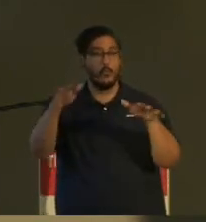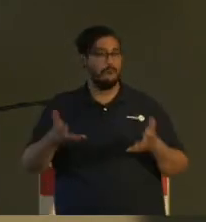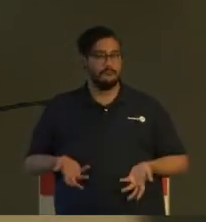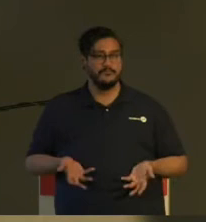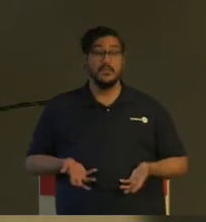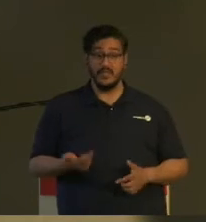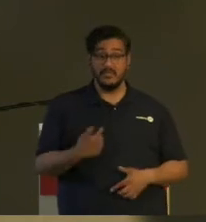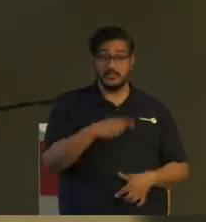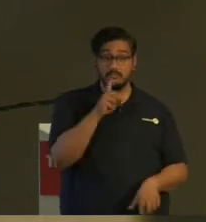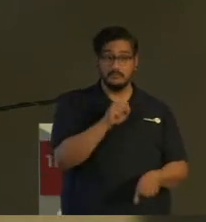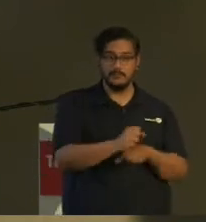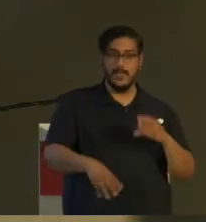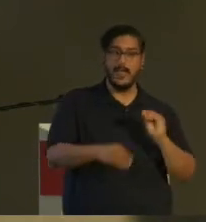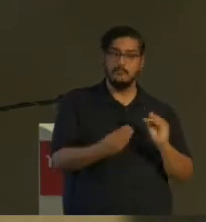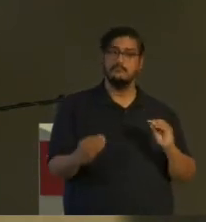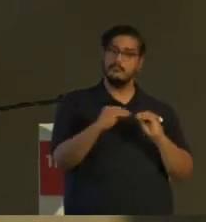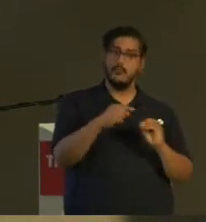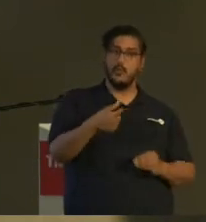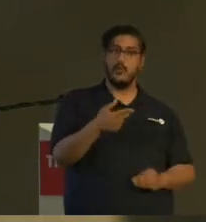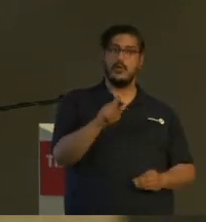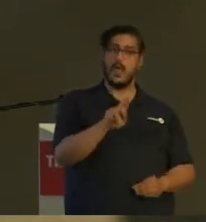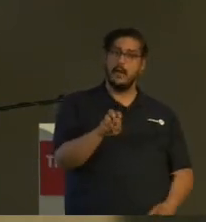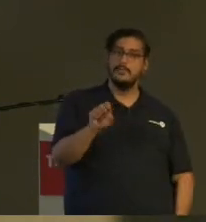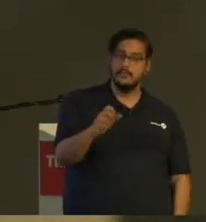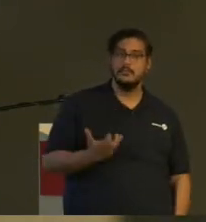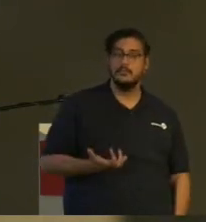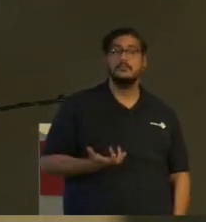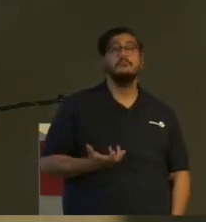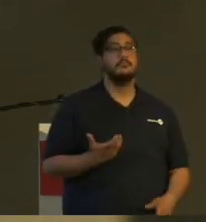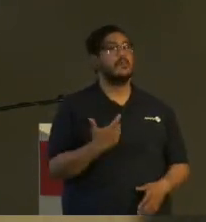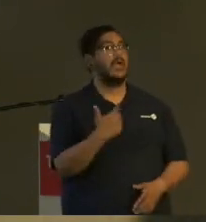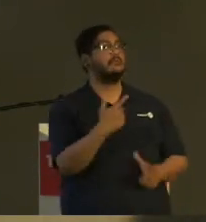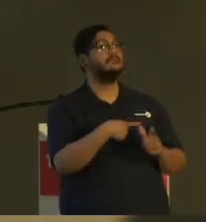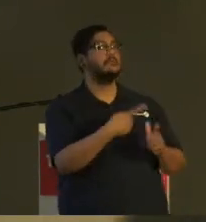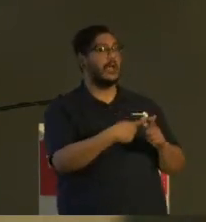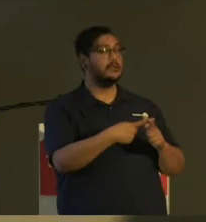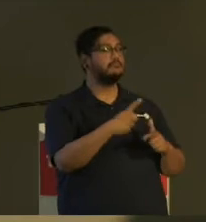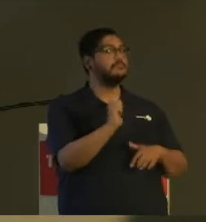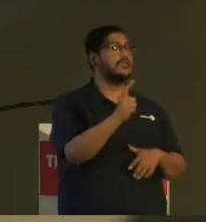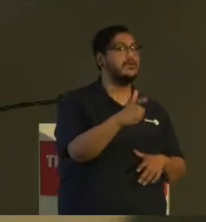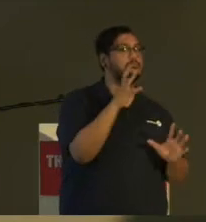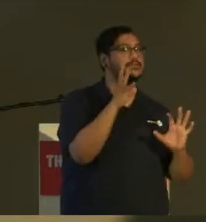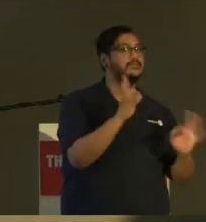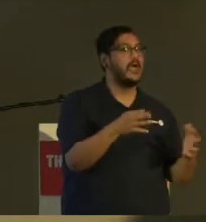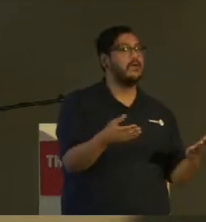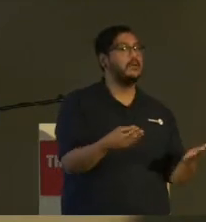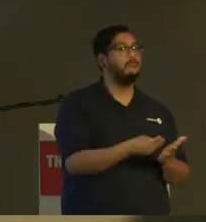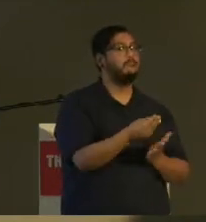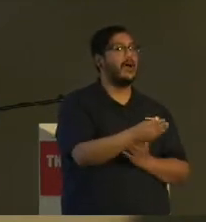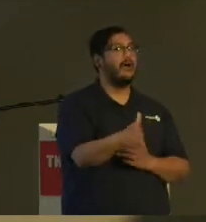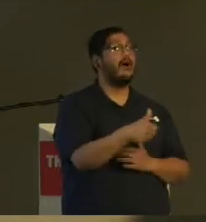guppies reales que fui comprando, me aventuré con peces de crianza más difícil. Me llamaban la atención